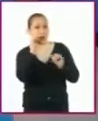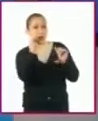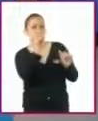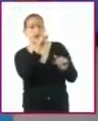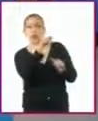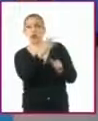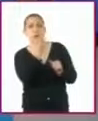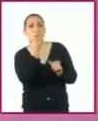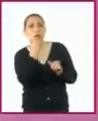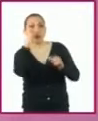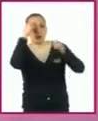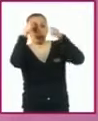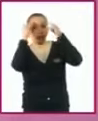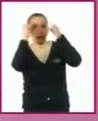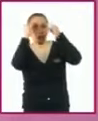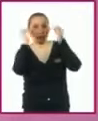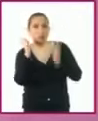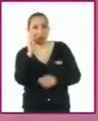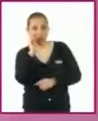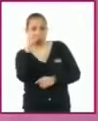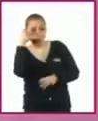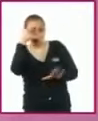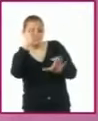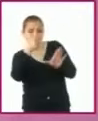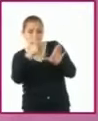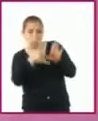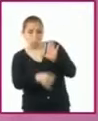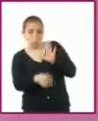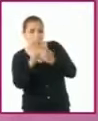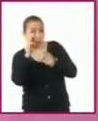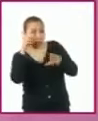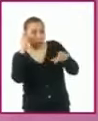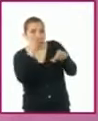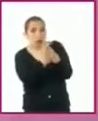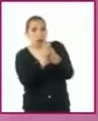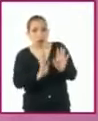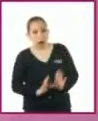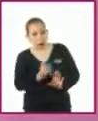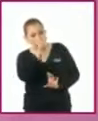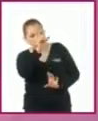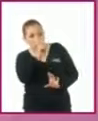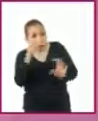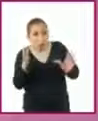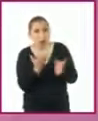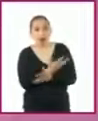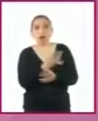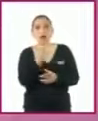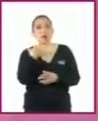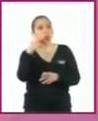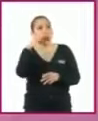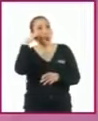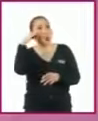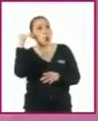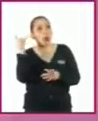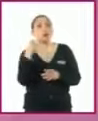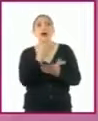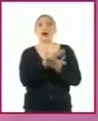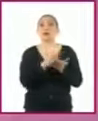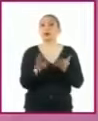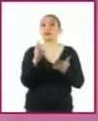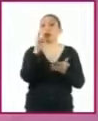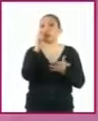que no tiene cejas? Si lo observamos a detalle, podrás encontrar características impresionantes. Además,